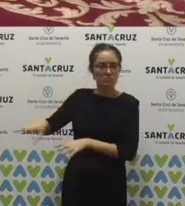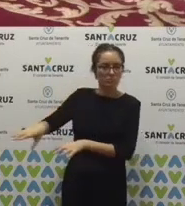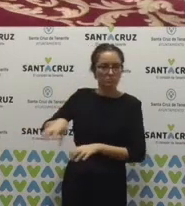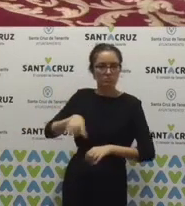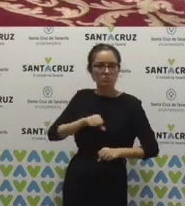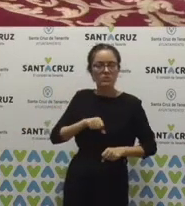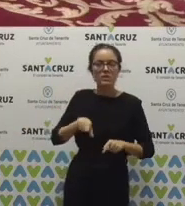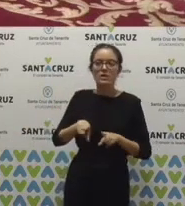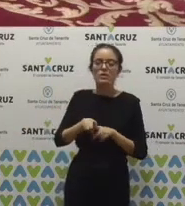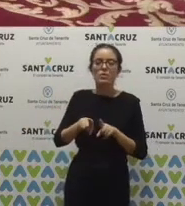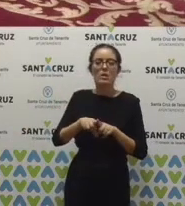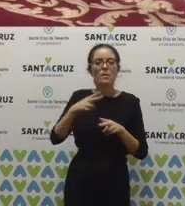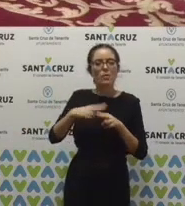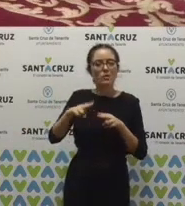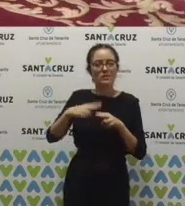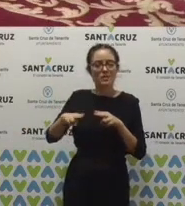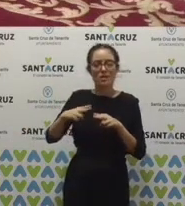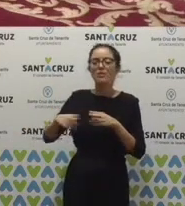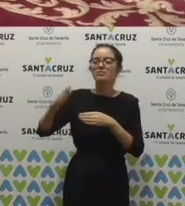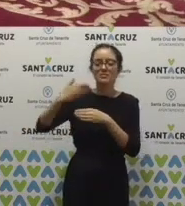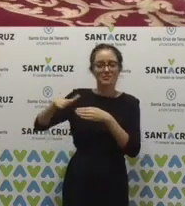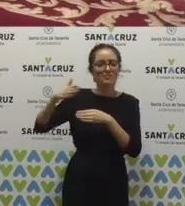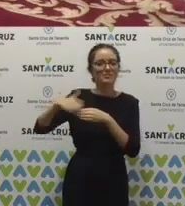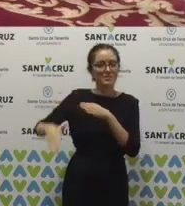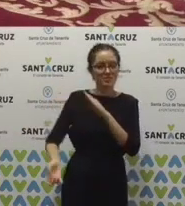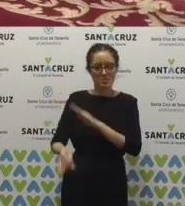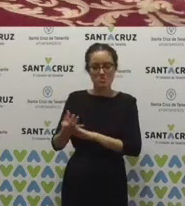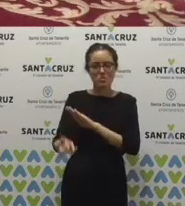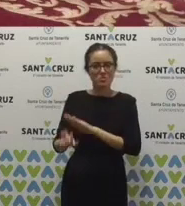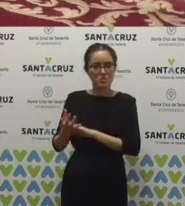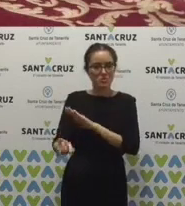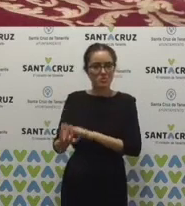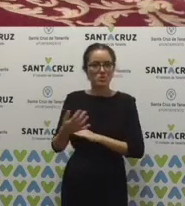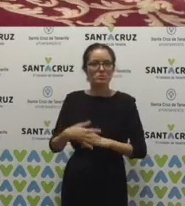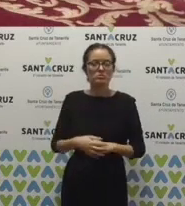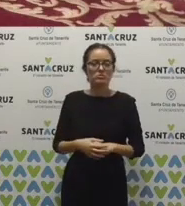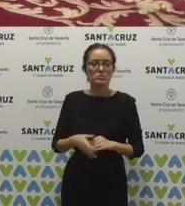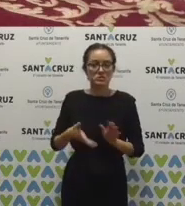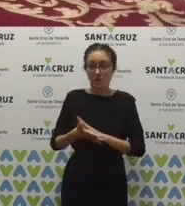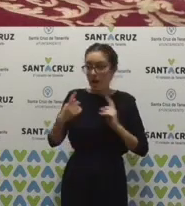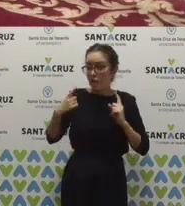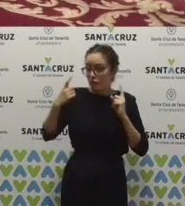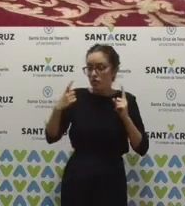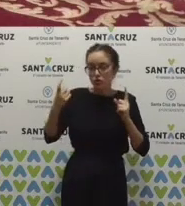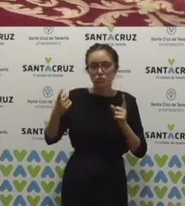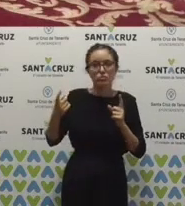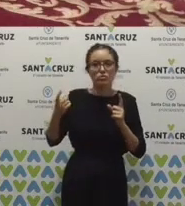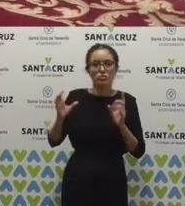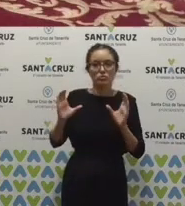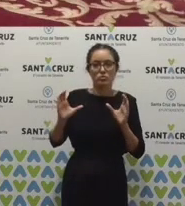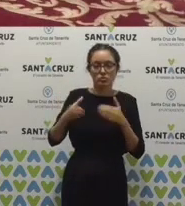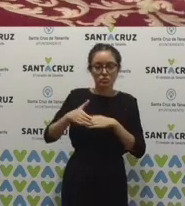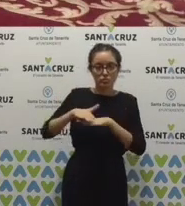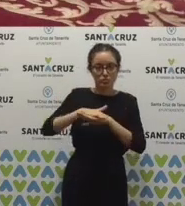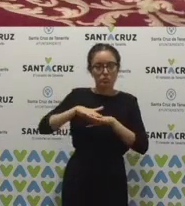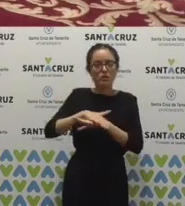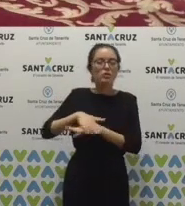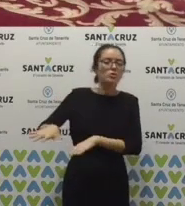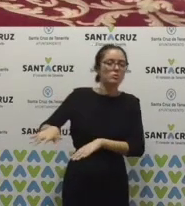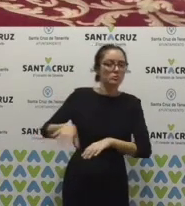generar superar y por lo tanto ha sido el esfuerzo de los de las corporaciones que muchas veces ha redundado en